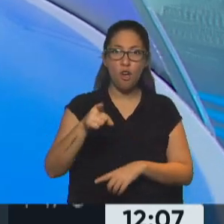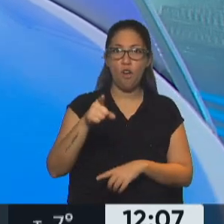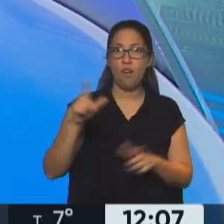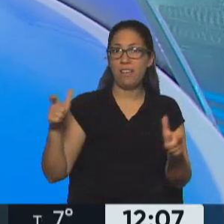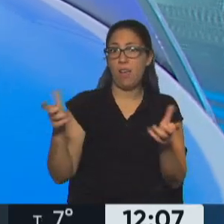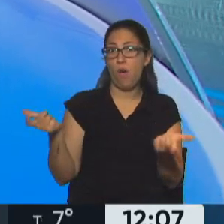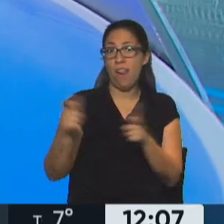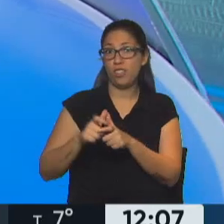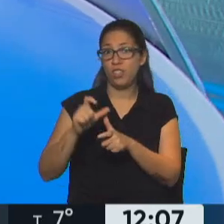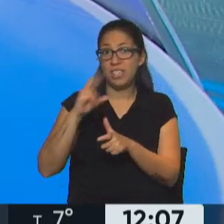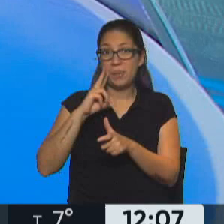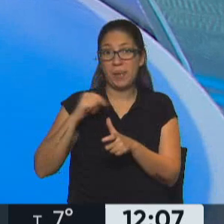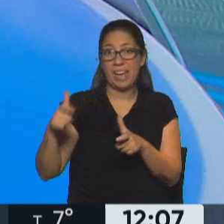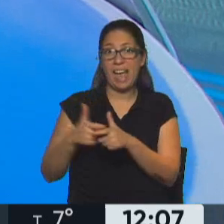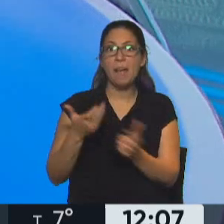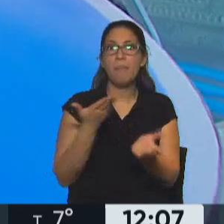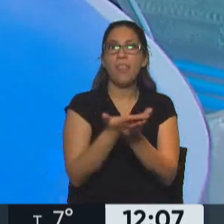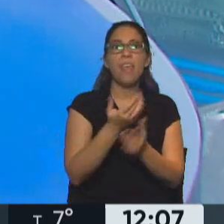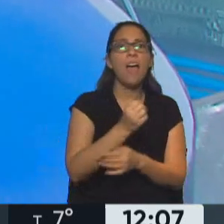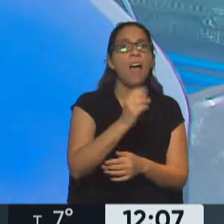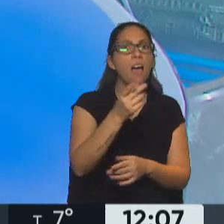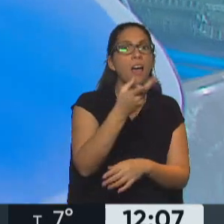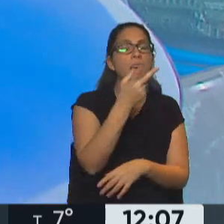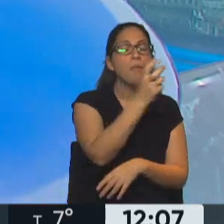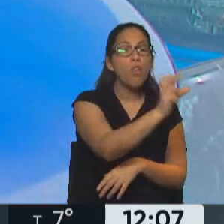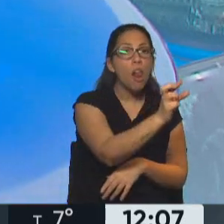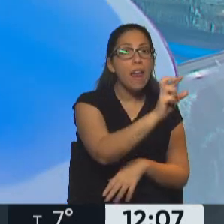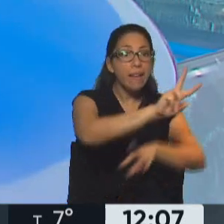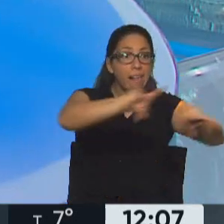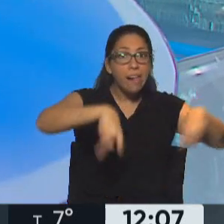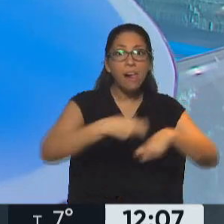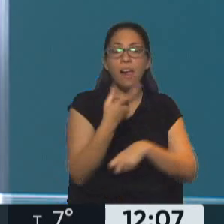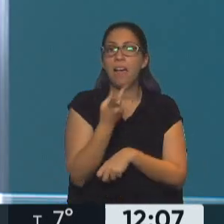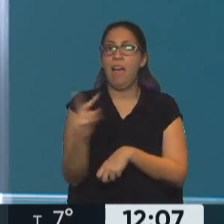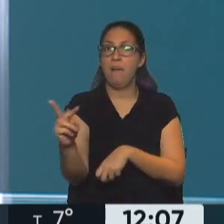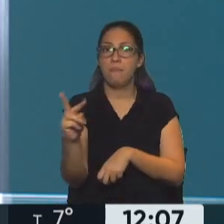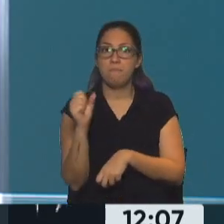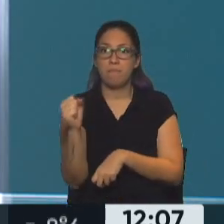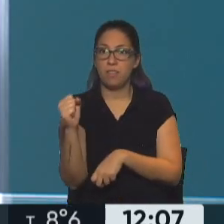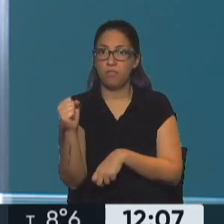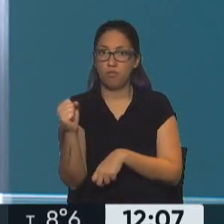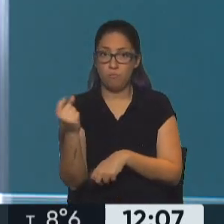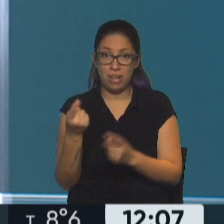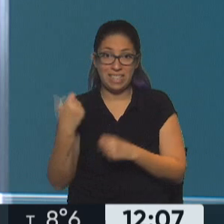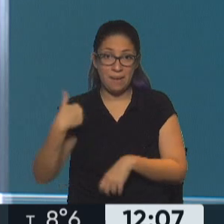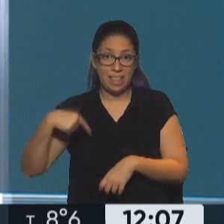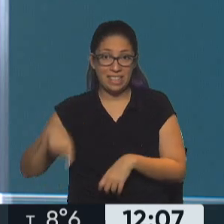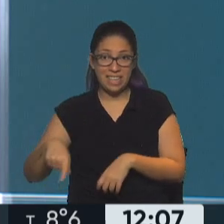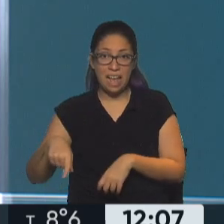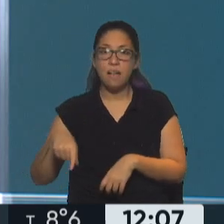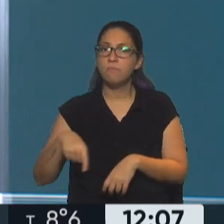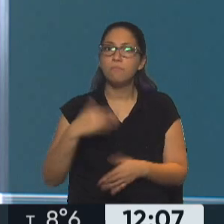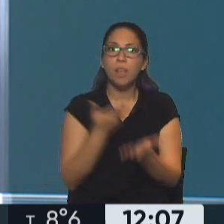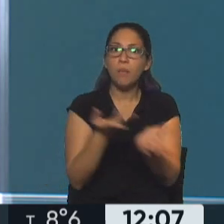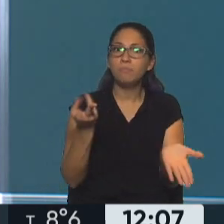cívica, le pedía a los productores que liquidaran la cosecha porque en ese momento también Argentina necesitaba los dólares. Ahora, también es cierto que al margen